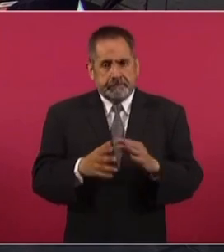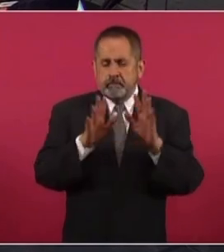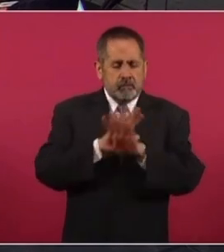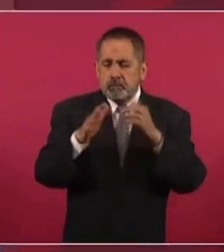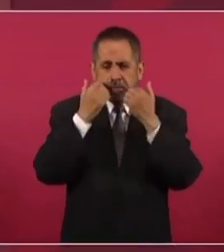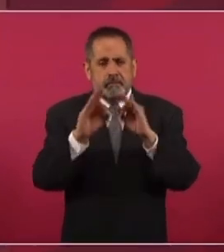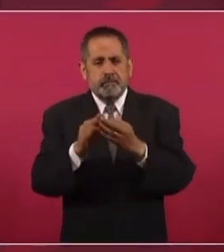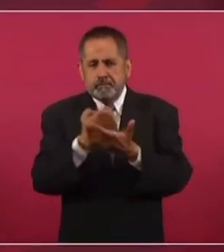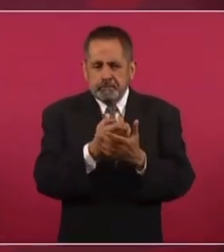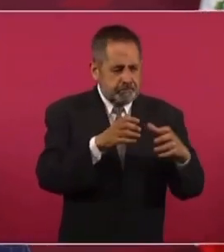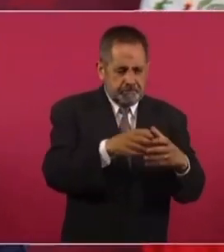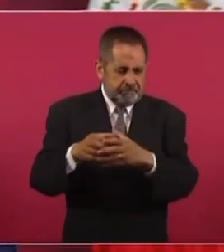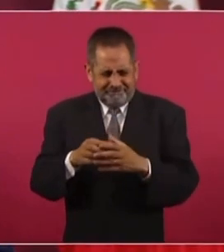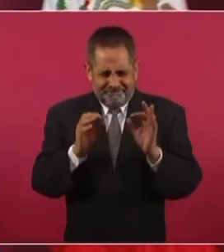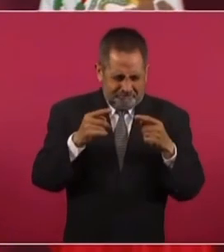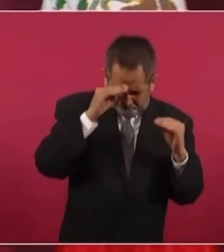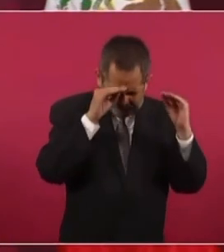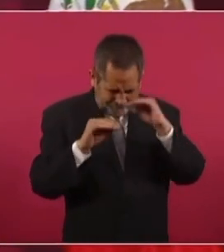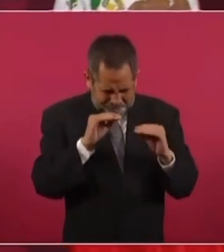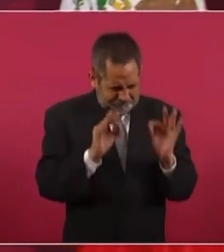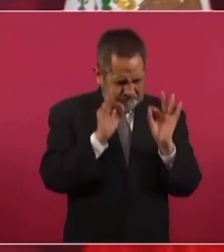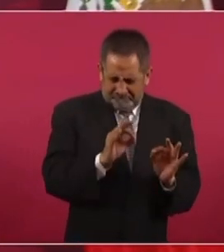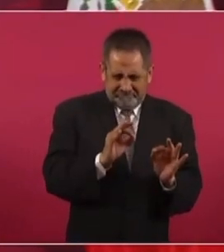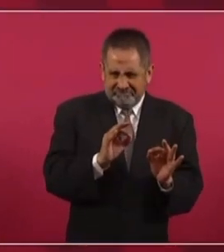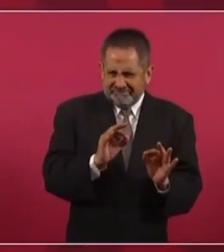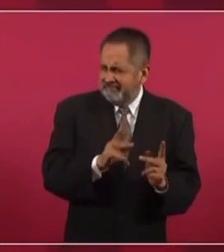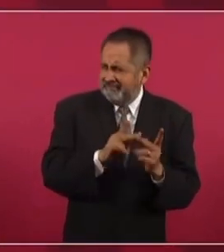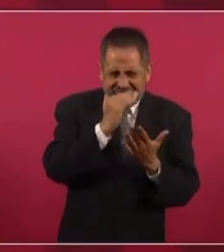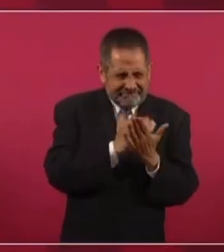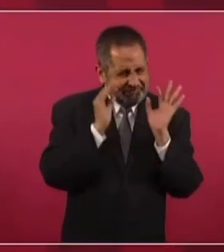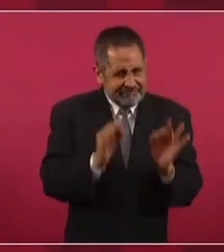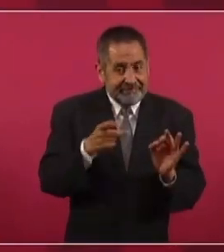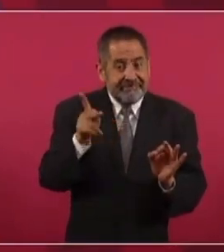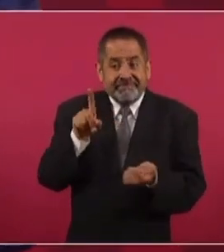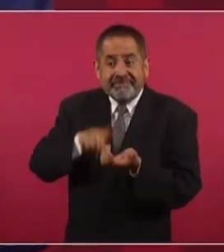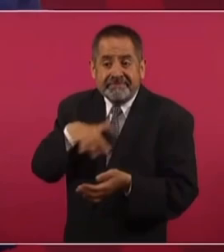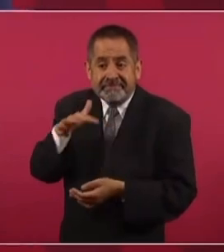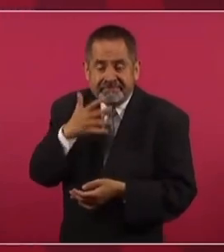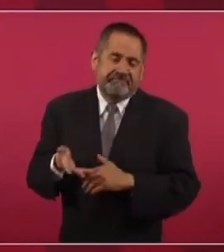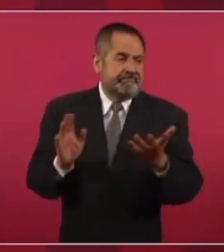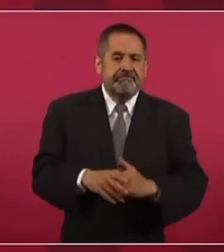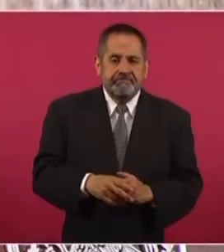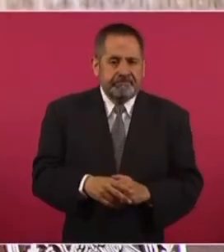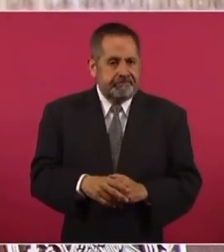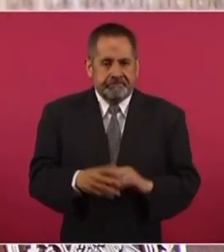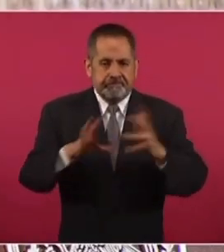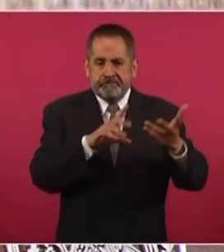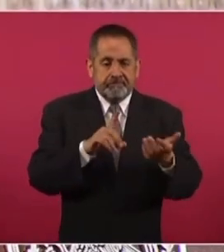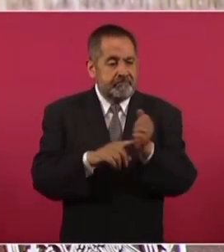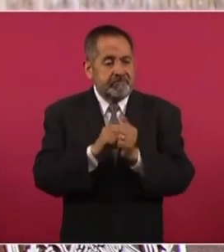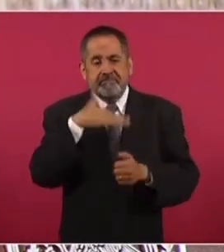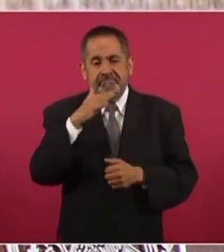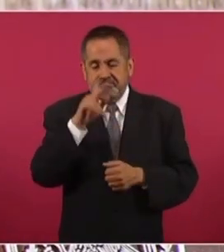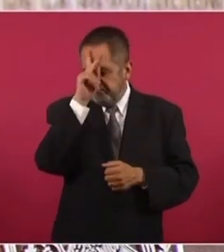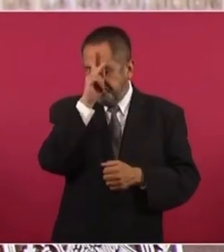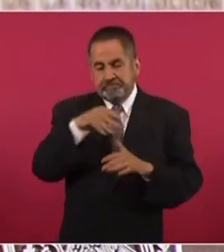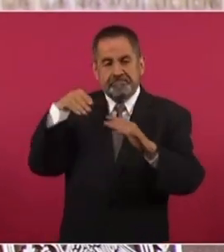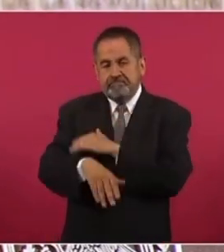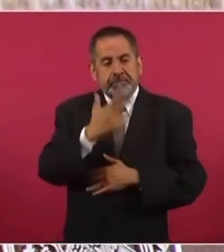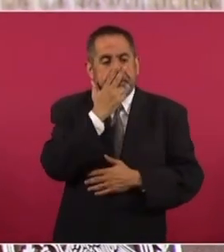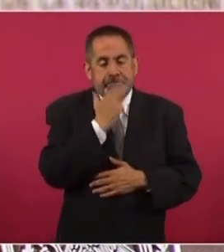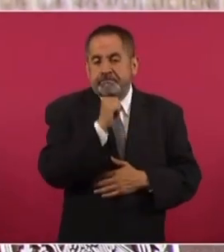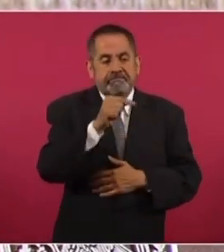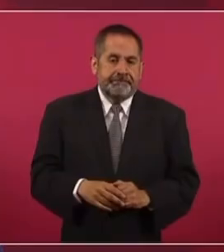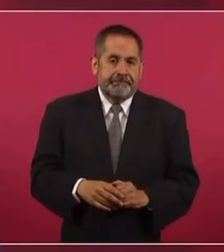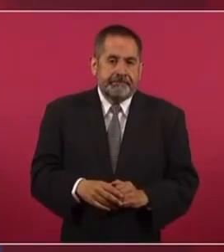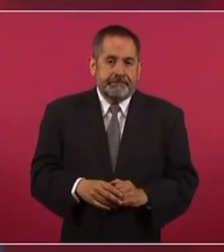modelo económico más perfecto pero con el agravante de la corrupción no sirve